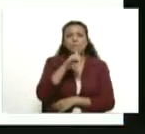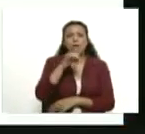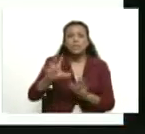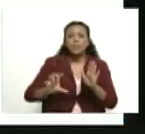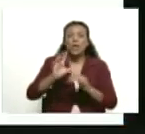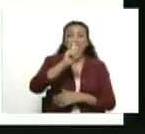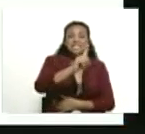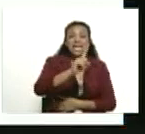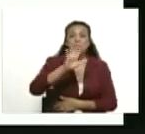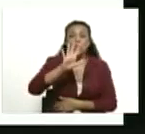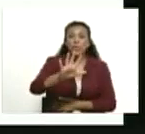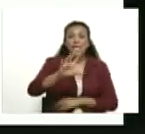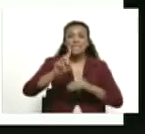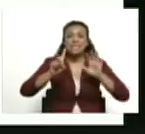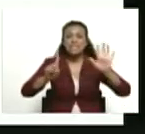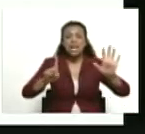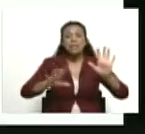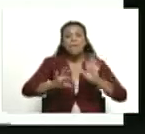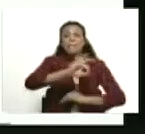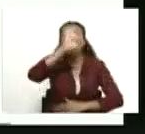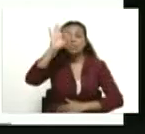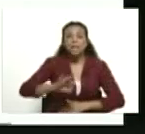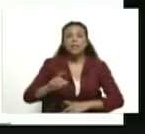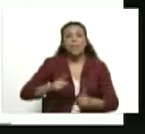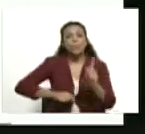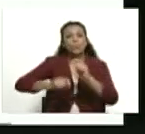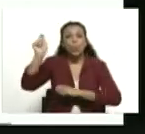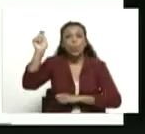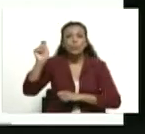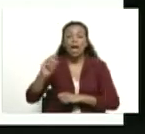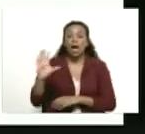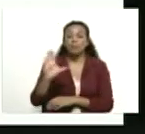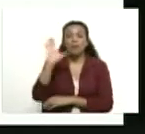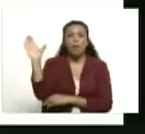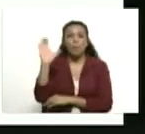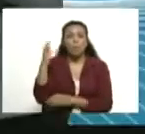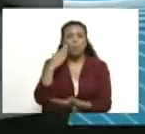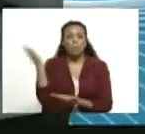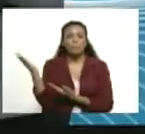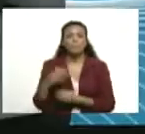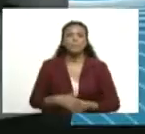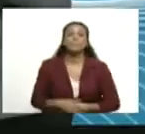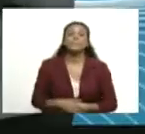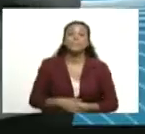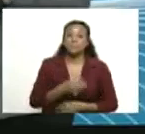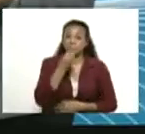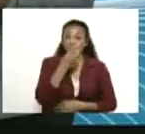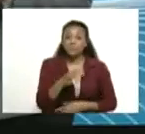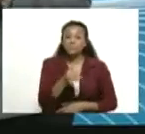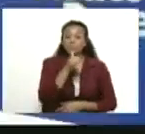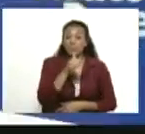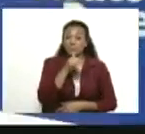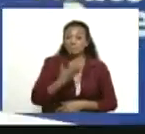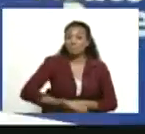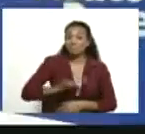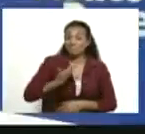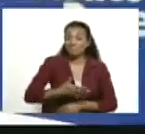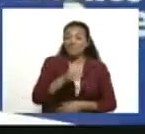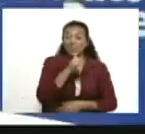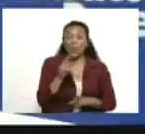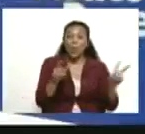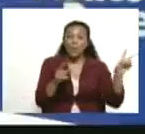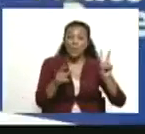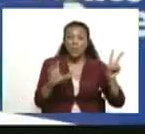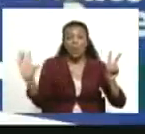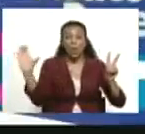en 117% exportación hacia Colombia. Bueno, buenas noticias de Colombia y Venezuela. Ahí está,